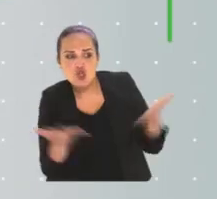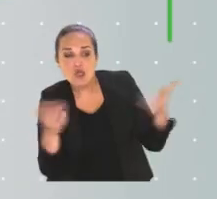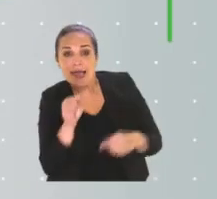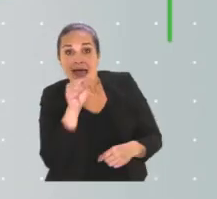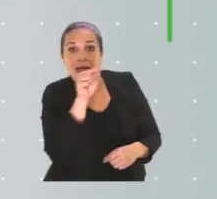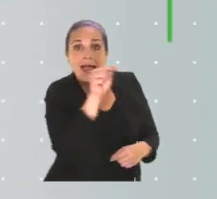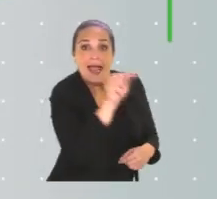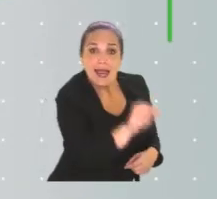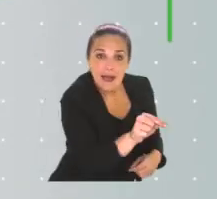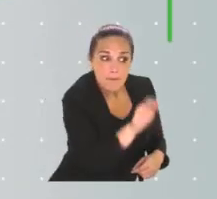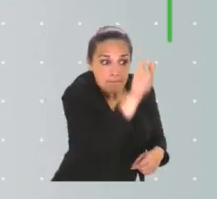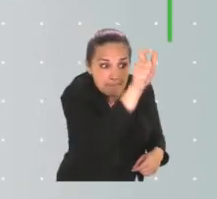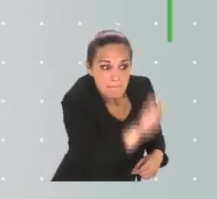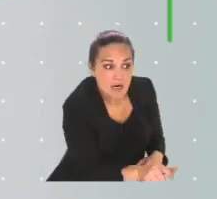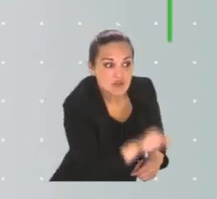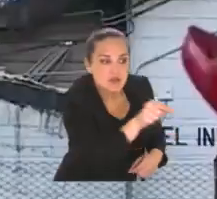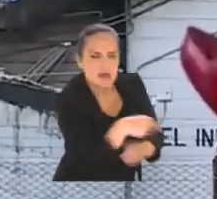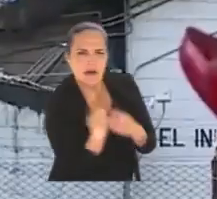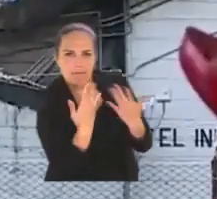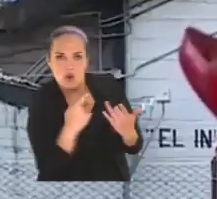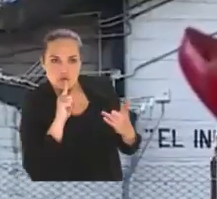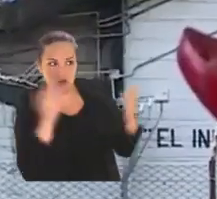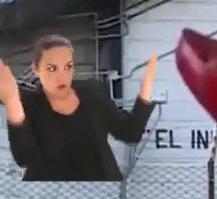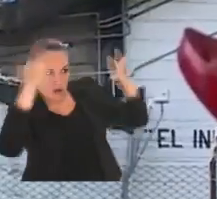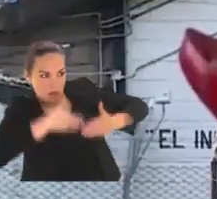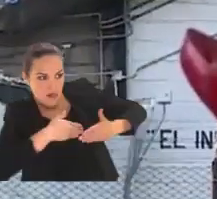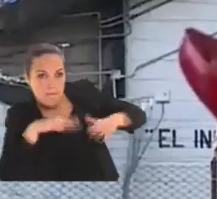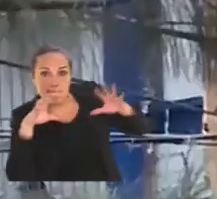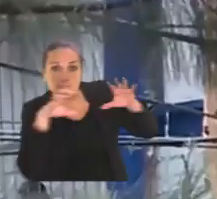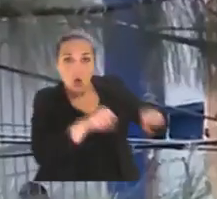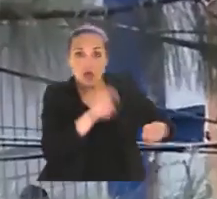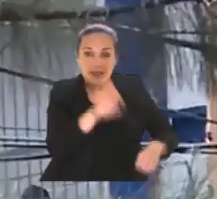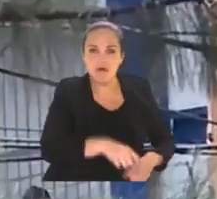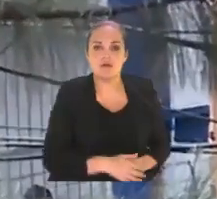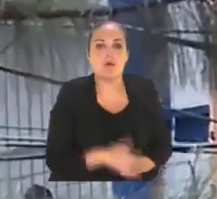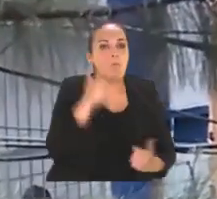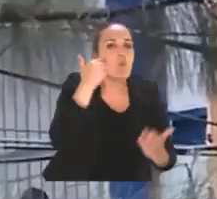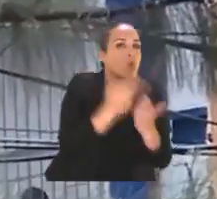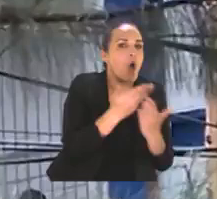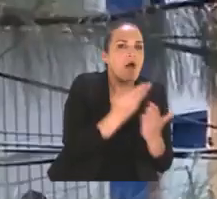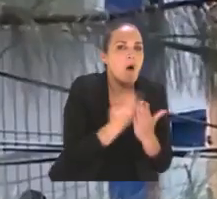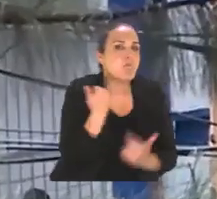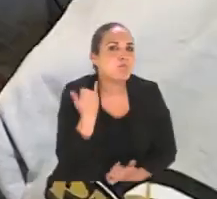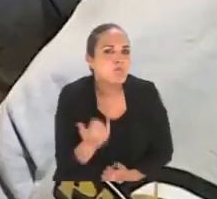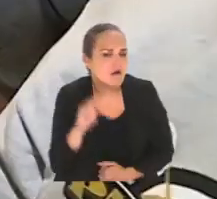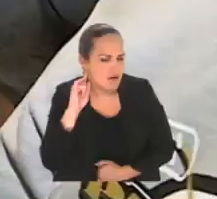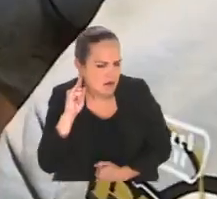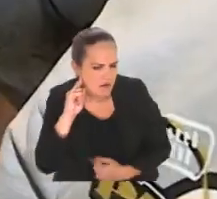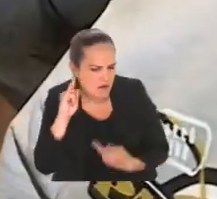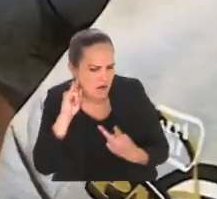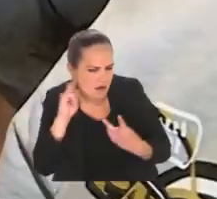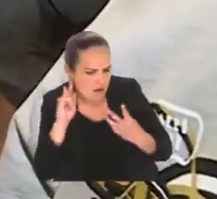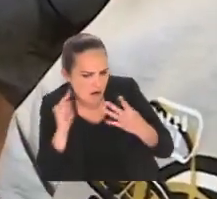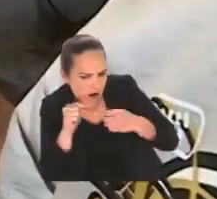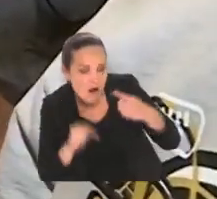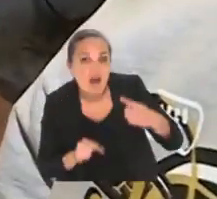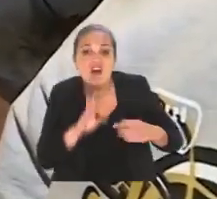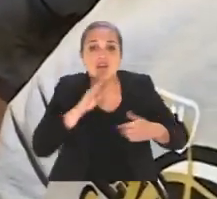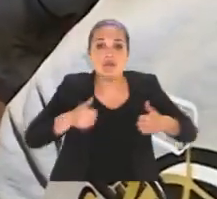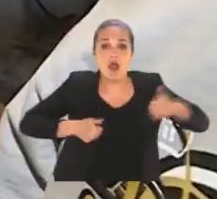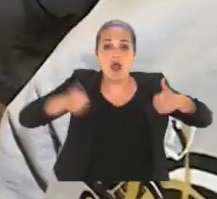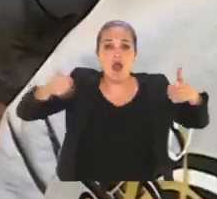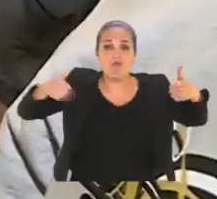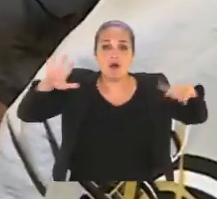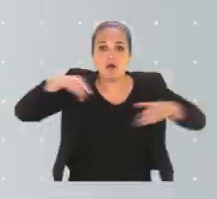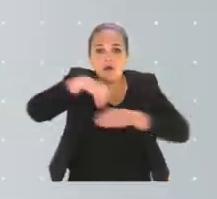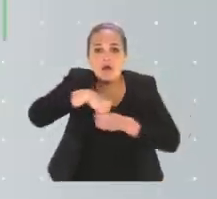se queden dos esperando al man. De acuerdo con el material probatorio, desde los centros carcelarios se presentaban como comandantes de algún